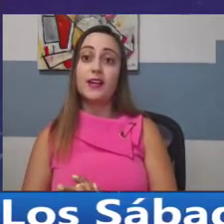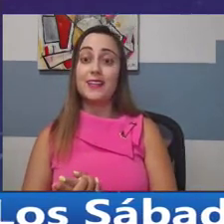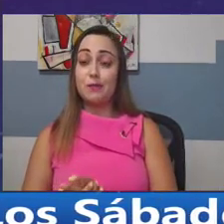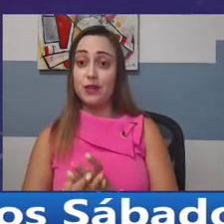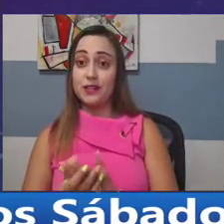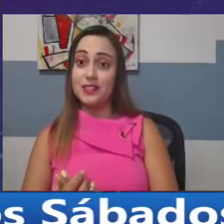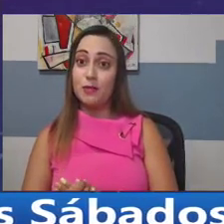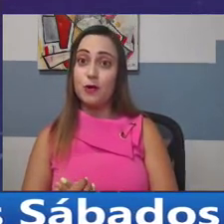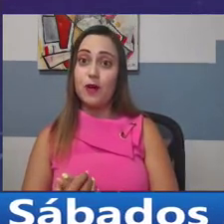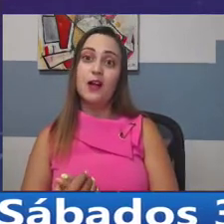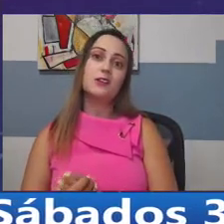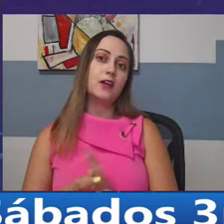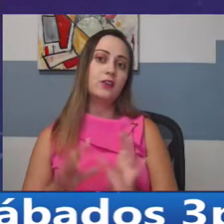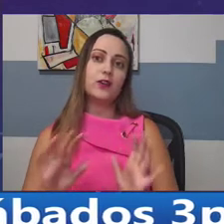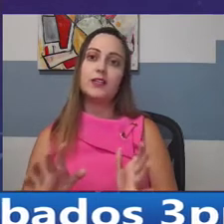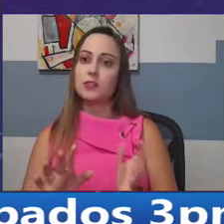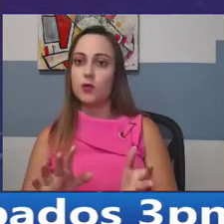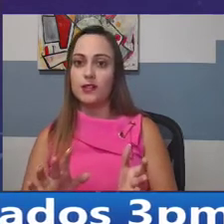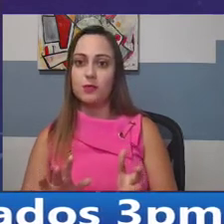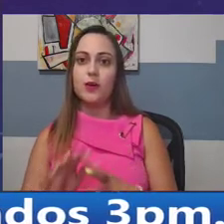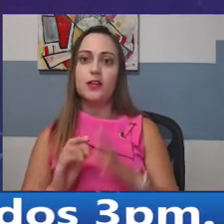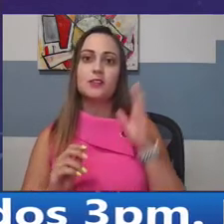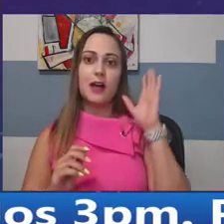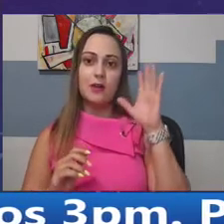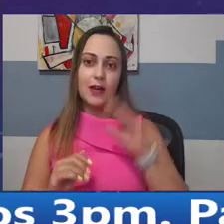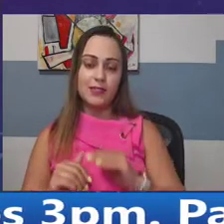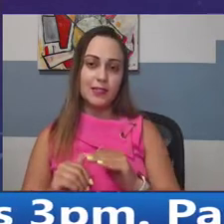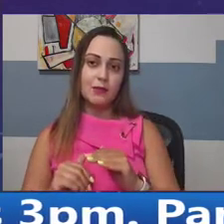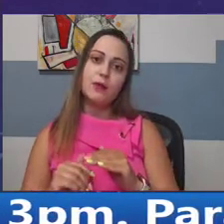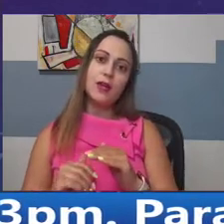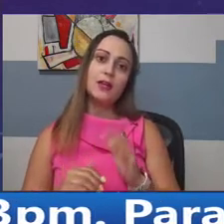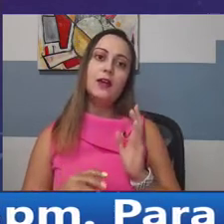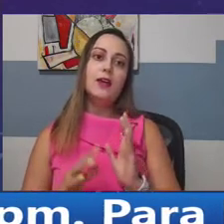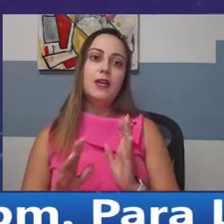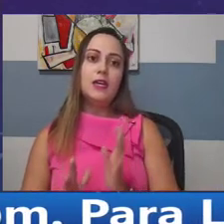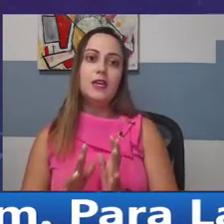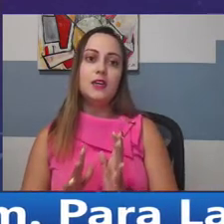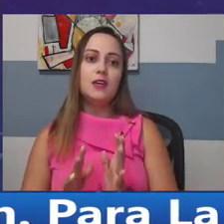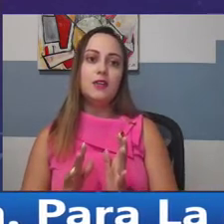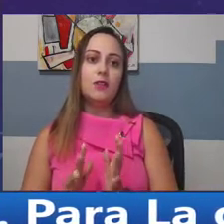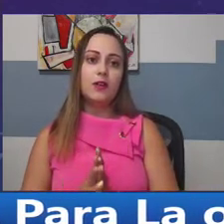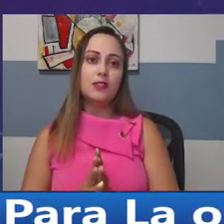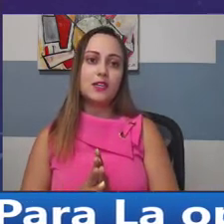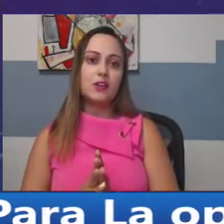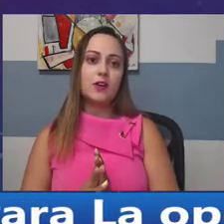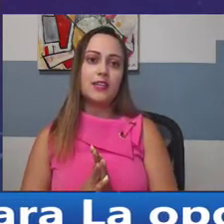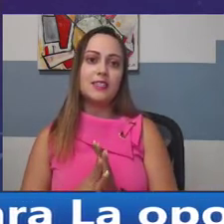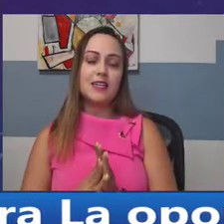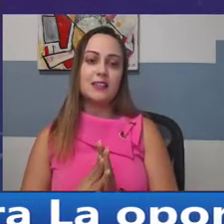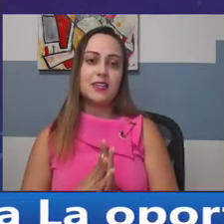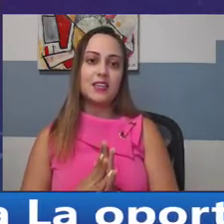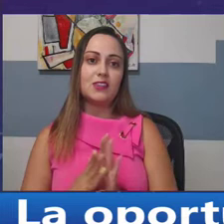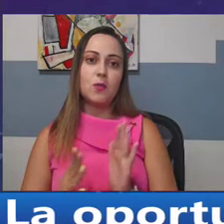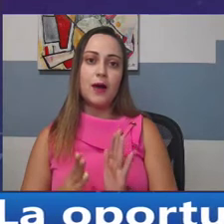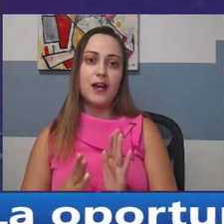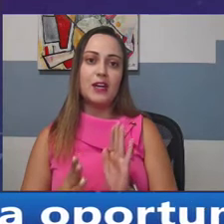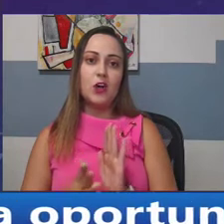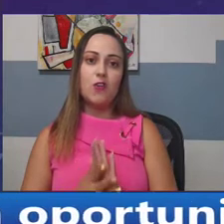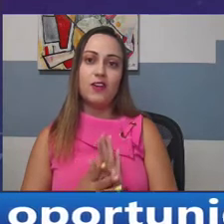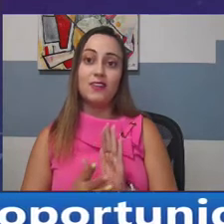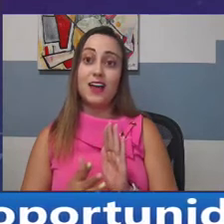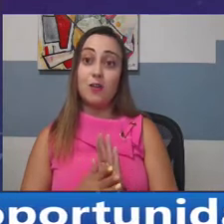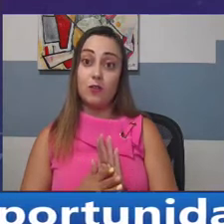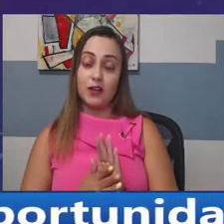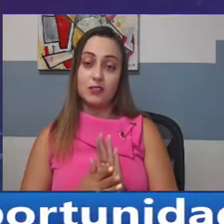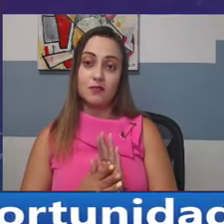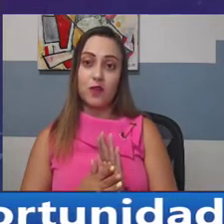una escuela que también esté aprobada. O no todas las escuelas se pueden. Hay una lista también. Y una vez te enrolles, tienes que tomar